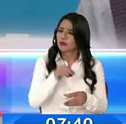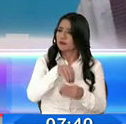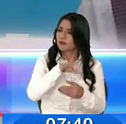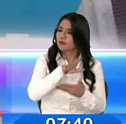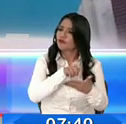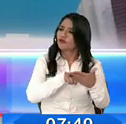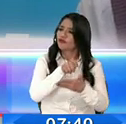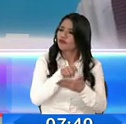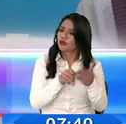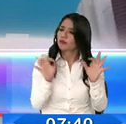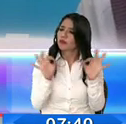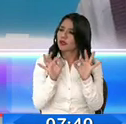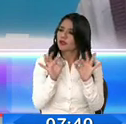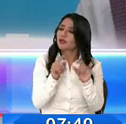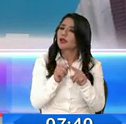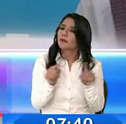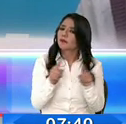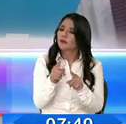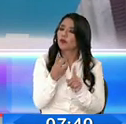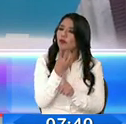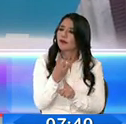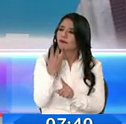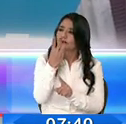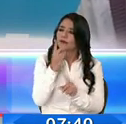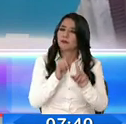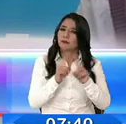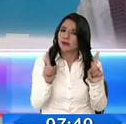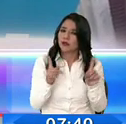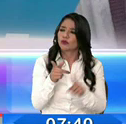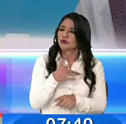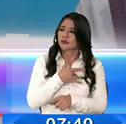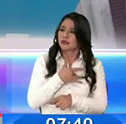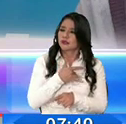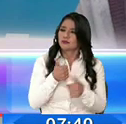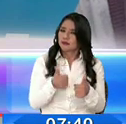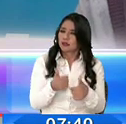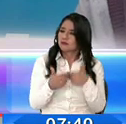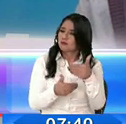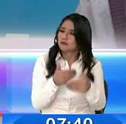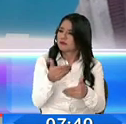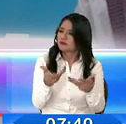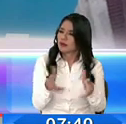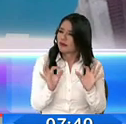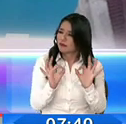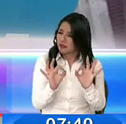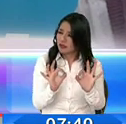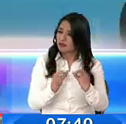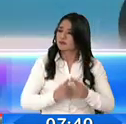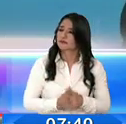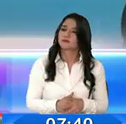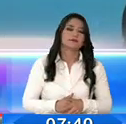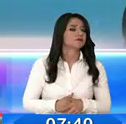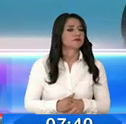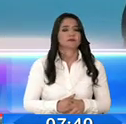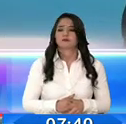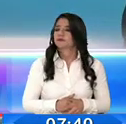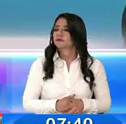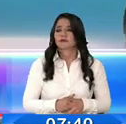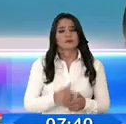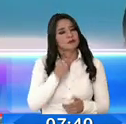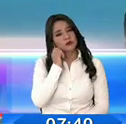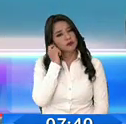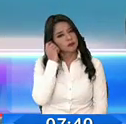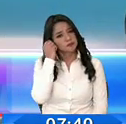firma electrónica pero esto ustedes sienten que no avanza a un ritmo mucho más rápido no avanza